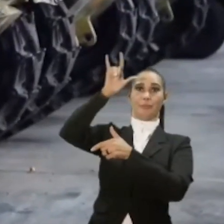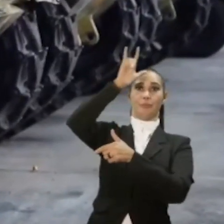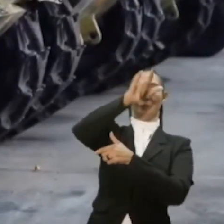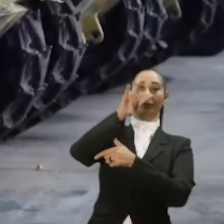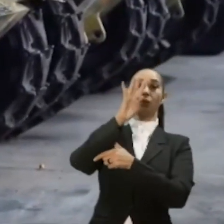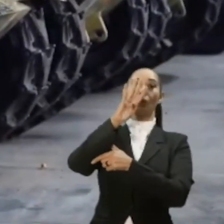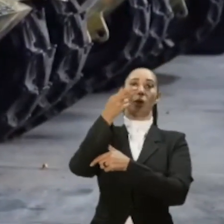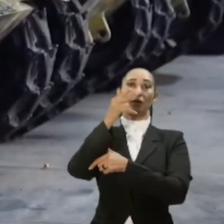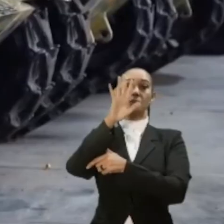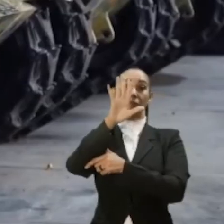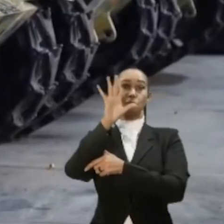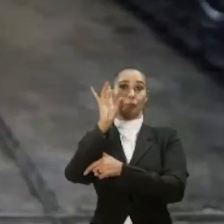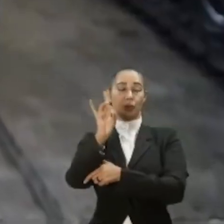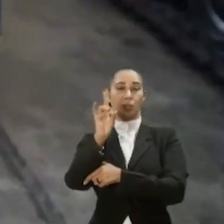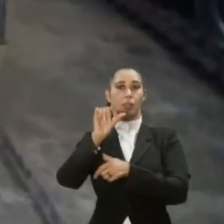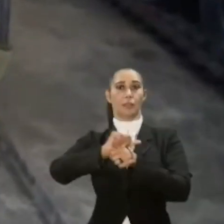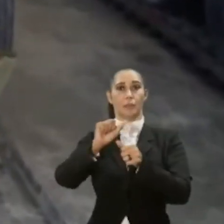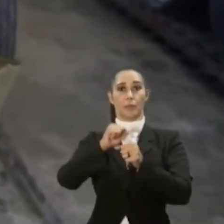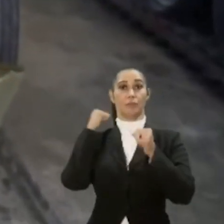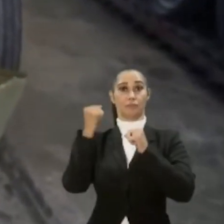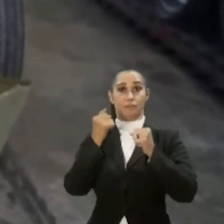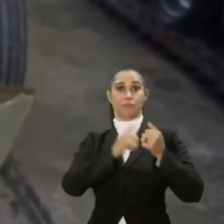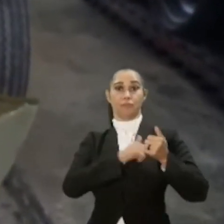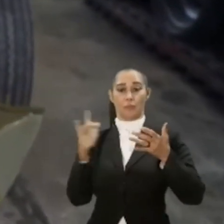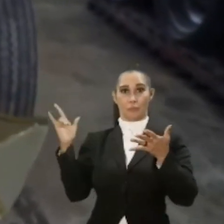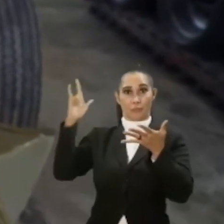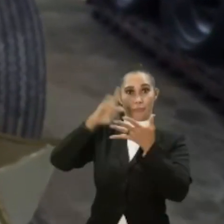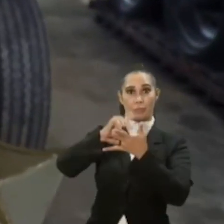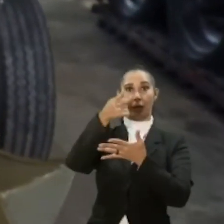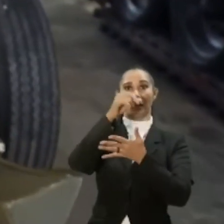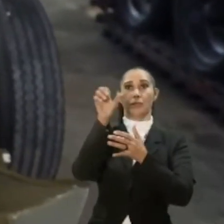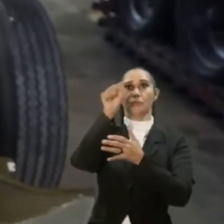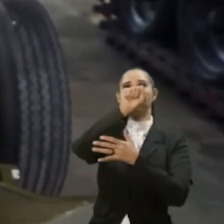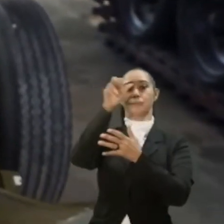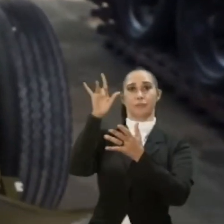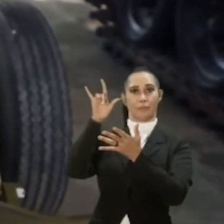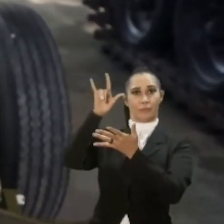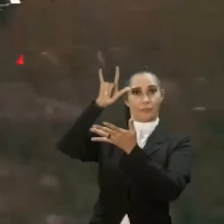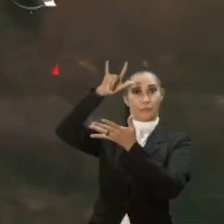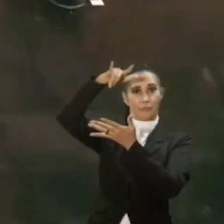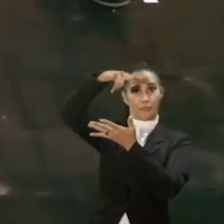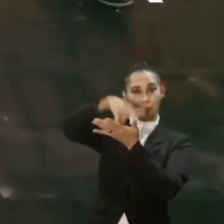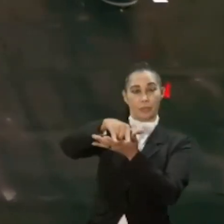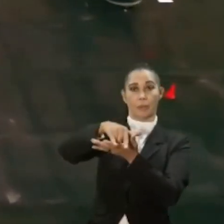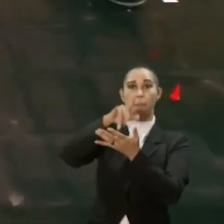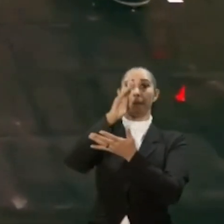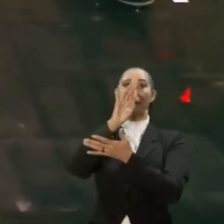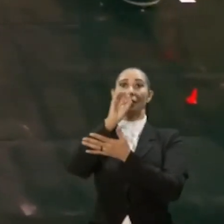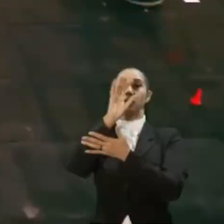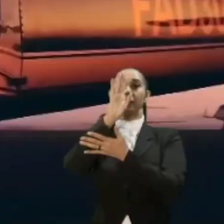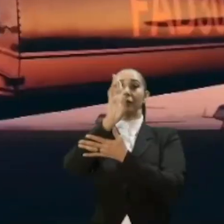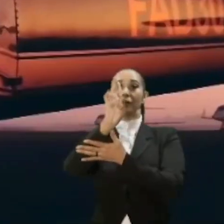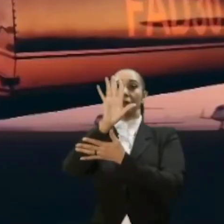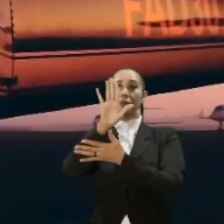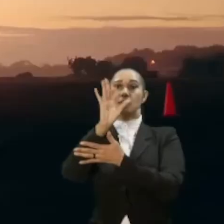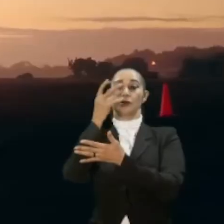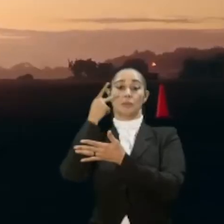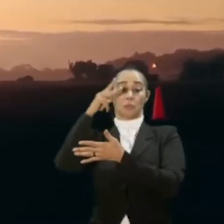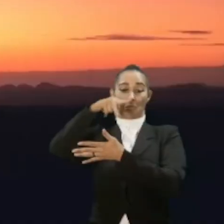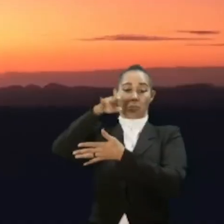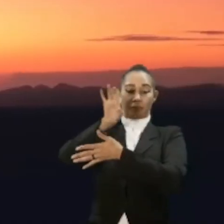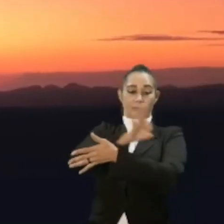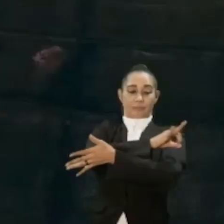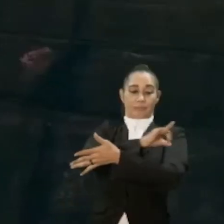OH-58. Asimismo, la Fuerza Aérea Dominicana adquirió 10 aviones Dulos TP-75 para el patrullaje fronterizo y